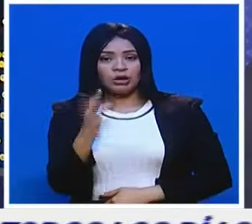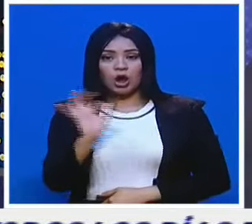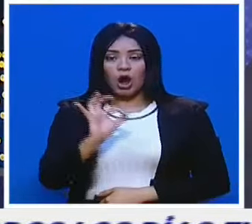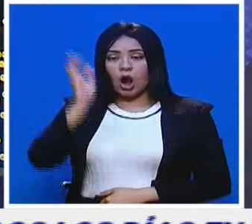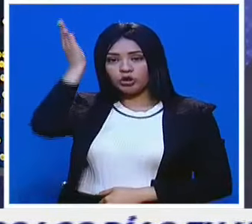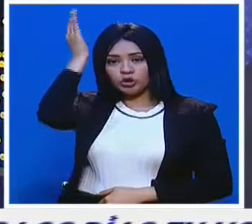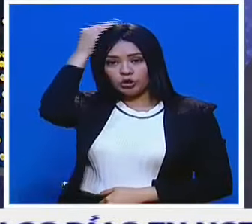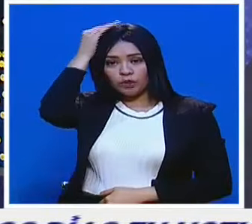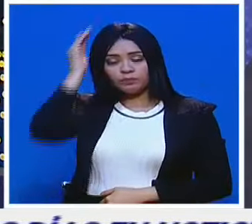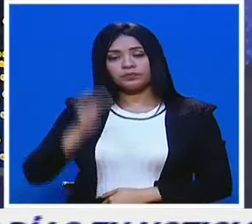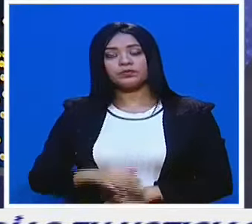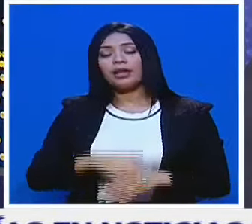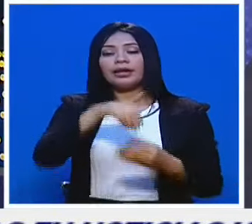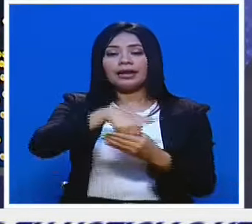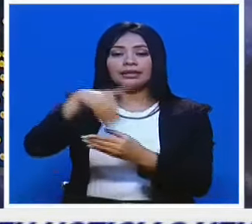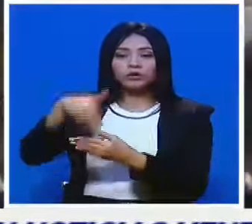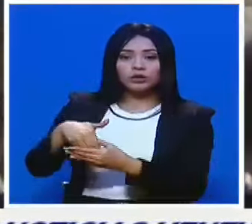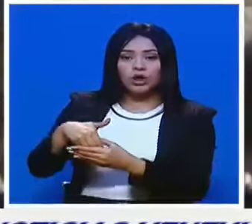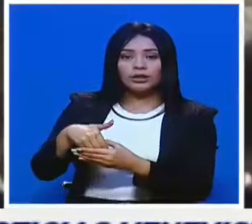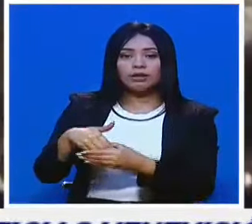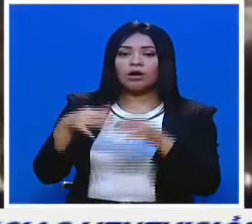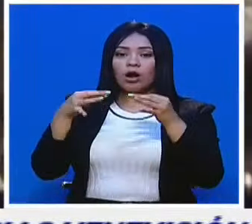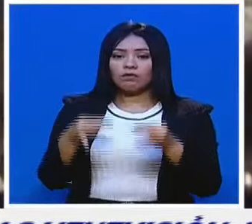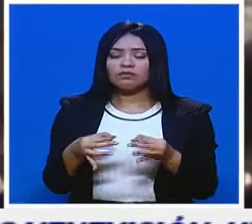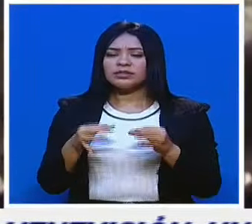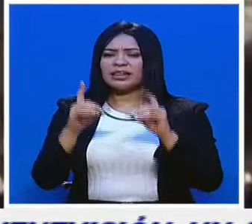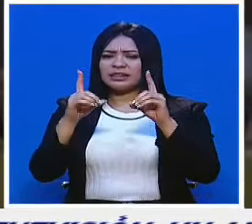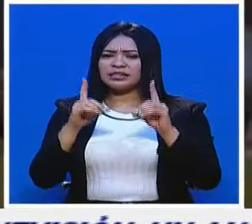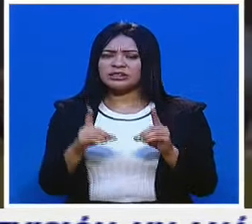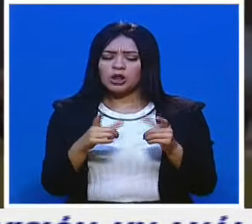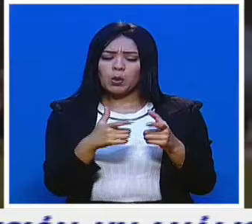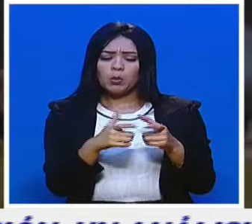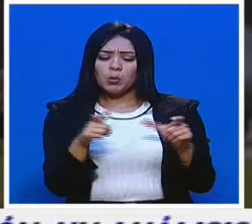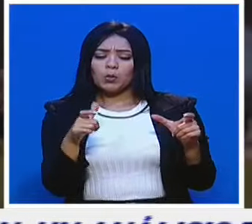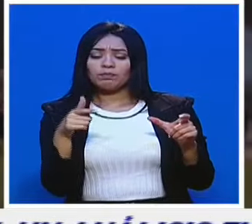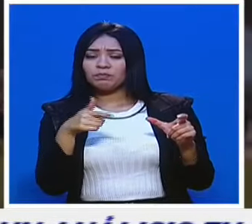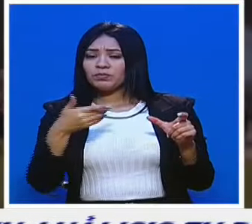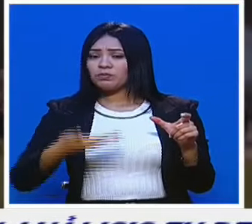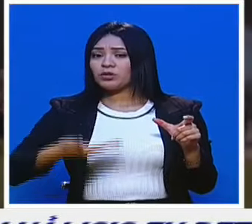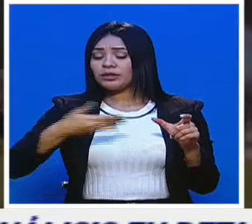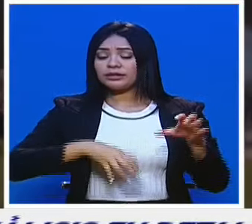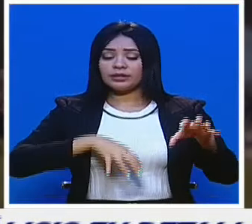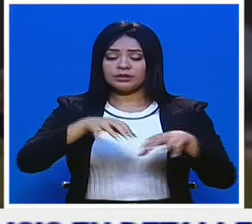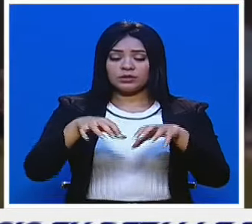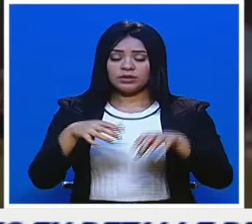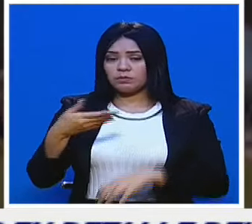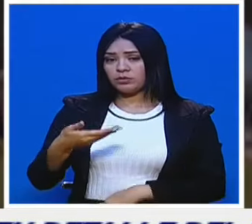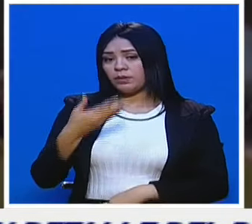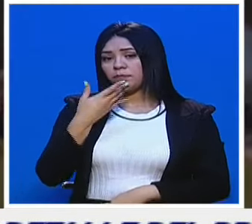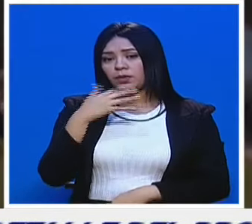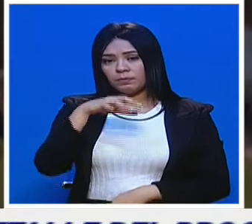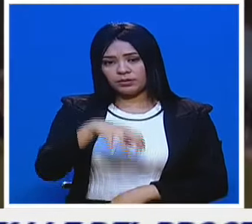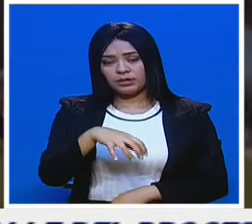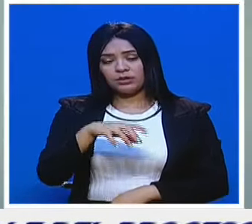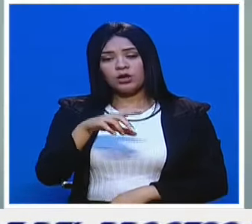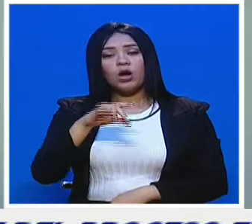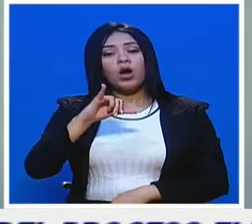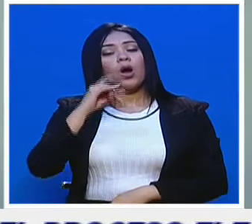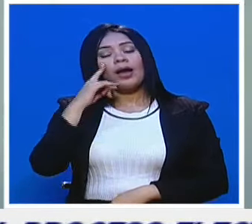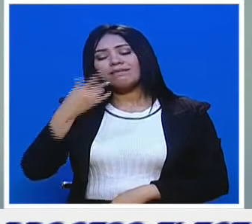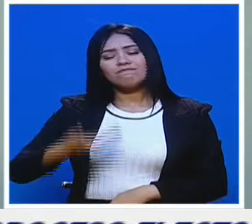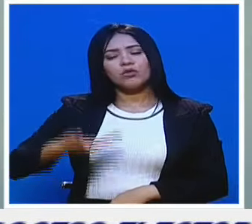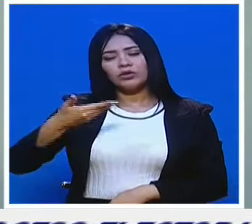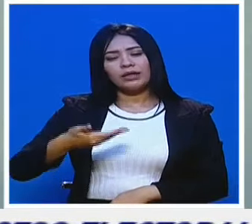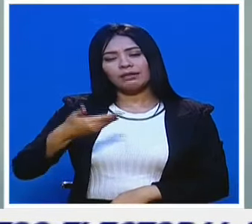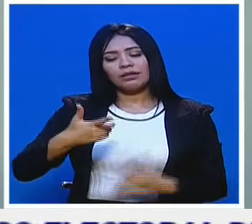Las elecciones serán definidas por un pequeño número de votantes en algunos de estos estados clave. Los estados bisagra o